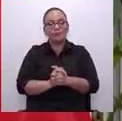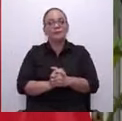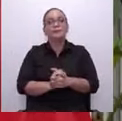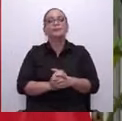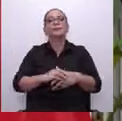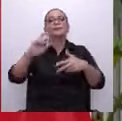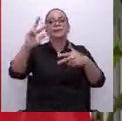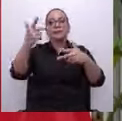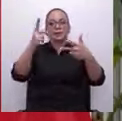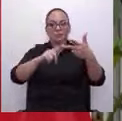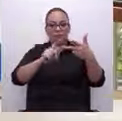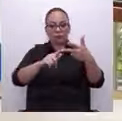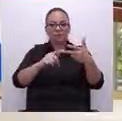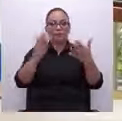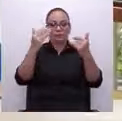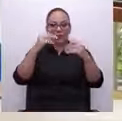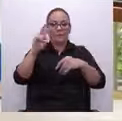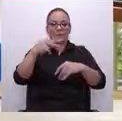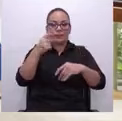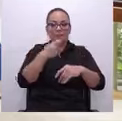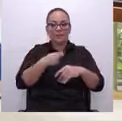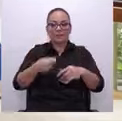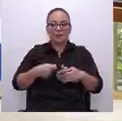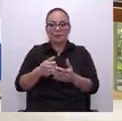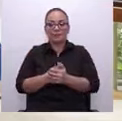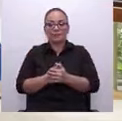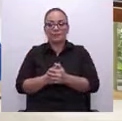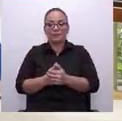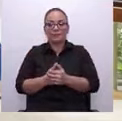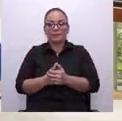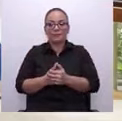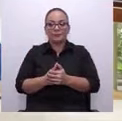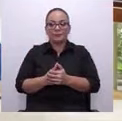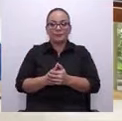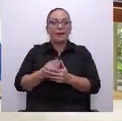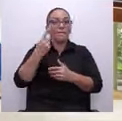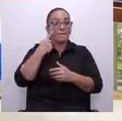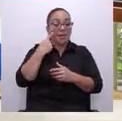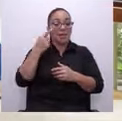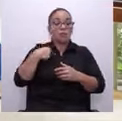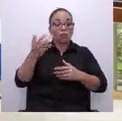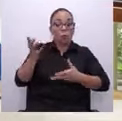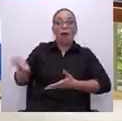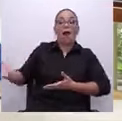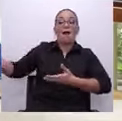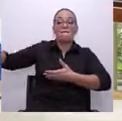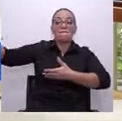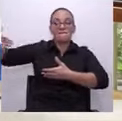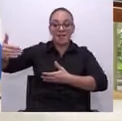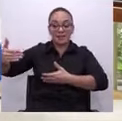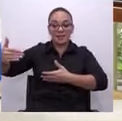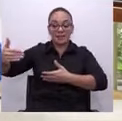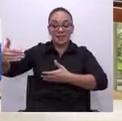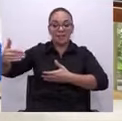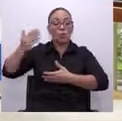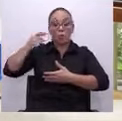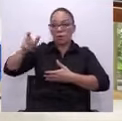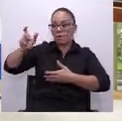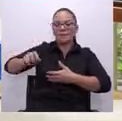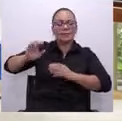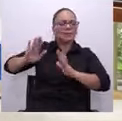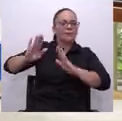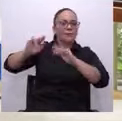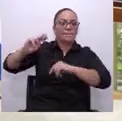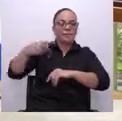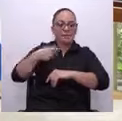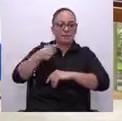señora vicepresidenta. Vea, la estoy abrazando, una excelente vicepresidenta, una excelente